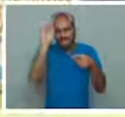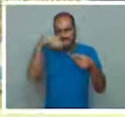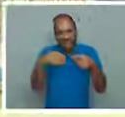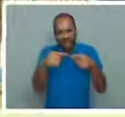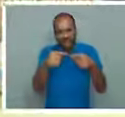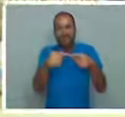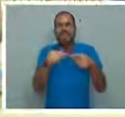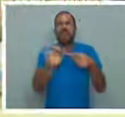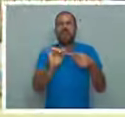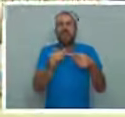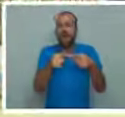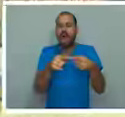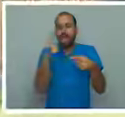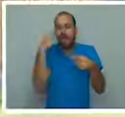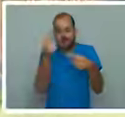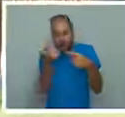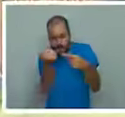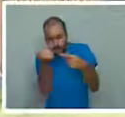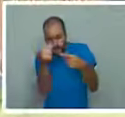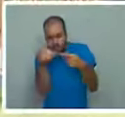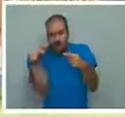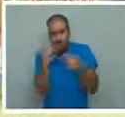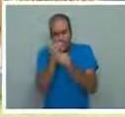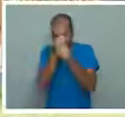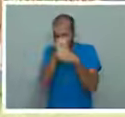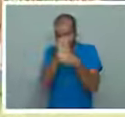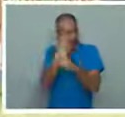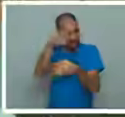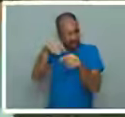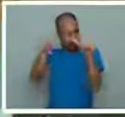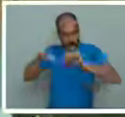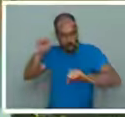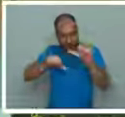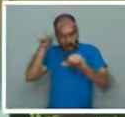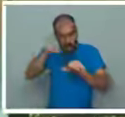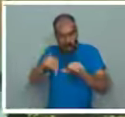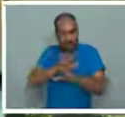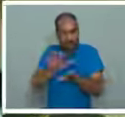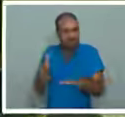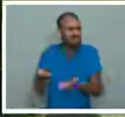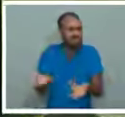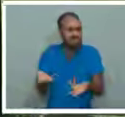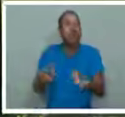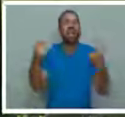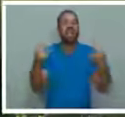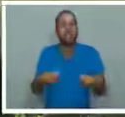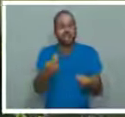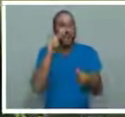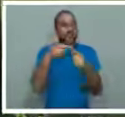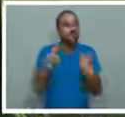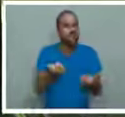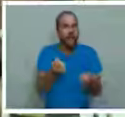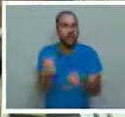laboratorio y ahí se se decide los destinos que se van a utilizar así sea para congelarlos o almacenarlos o vender